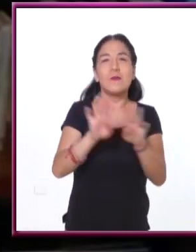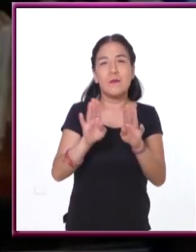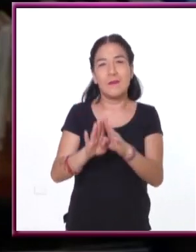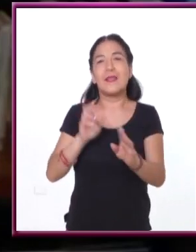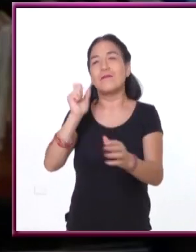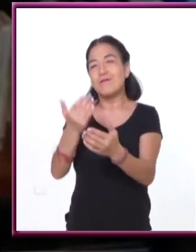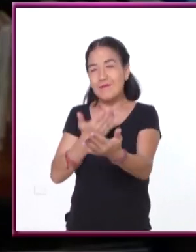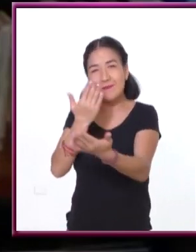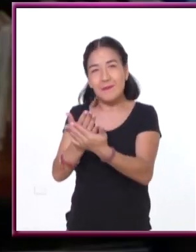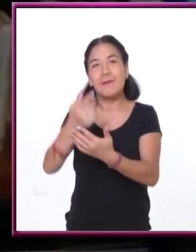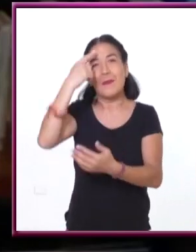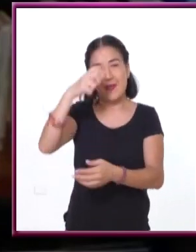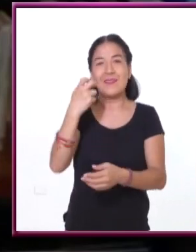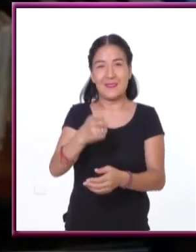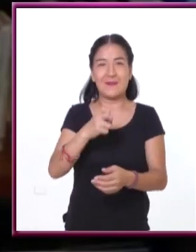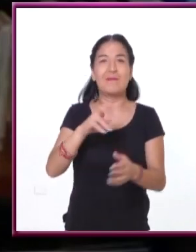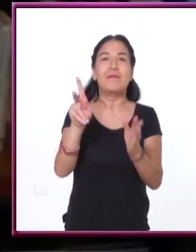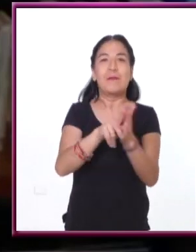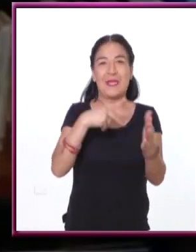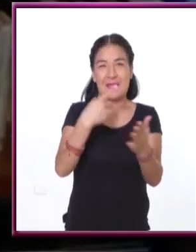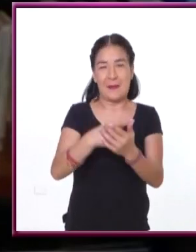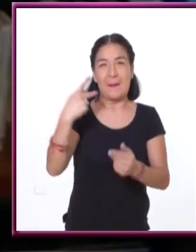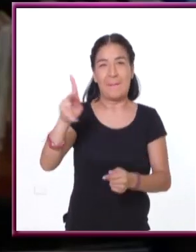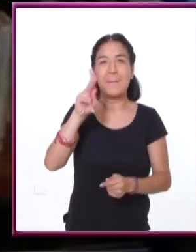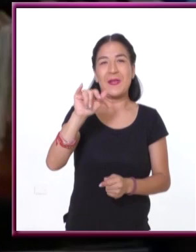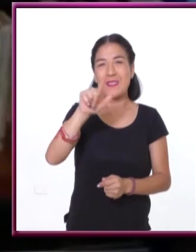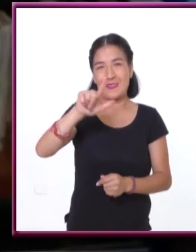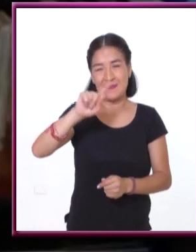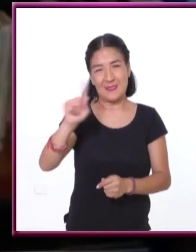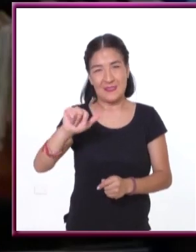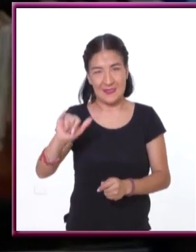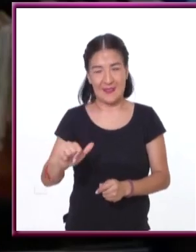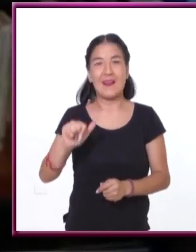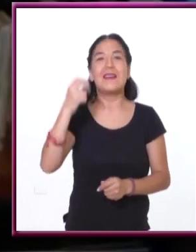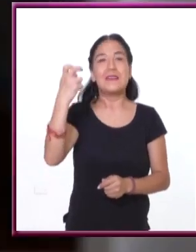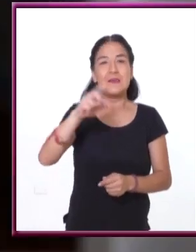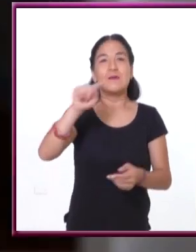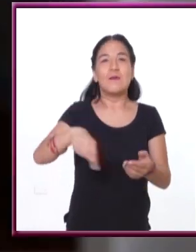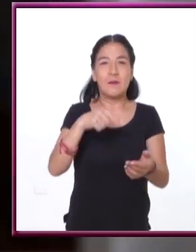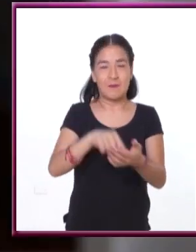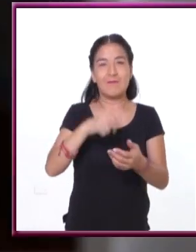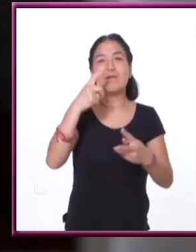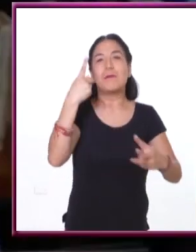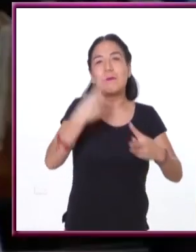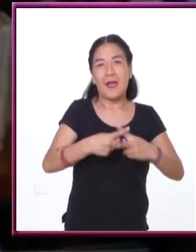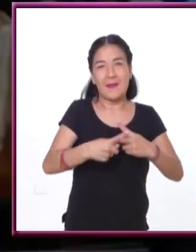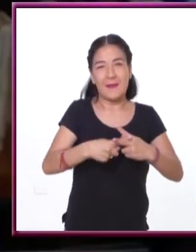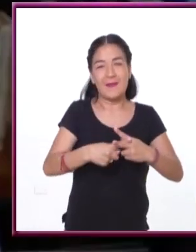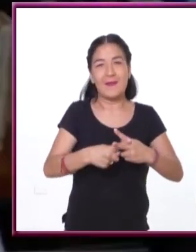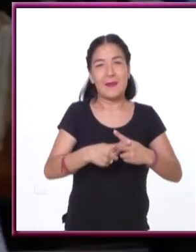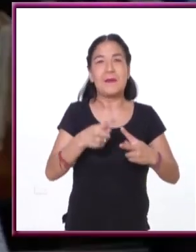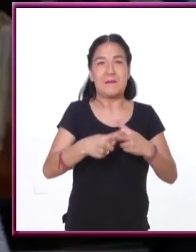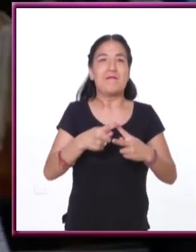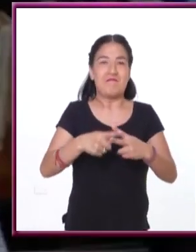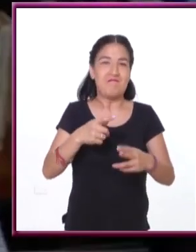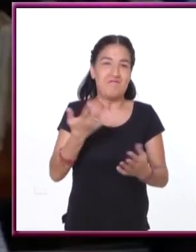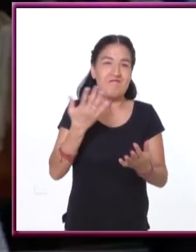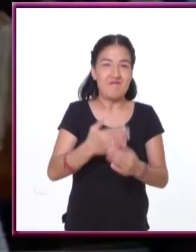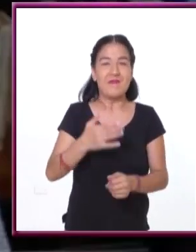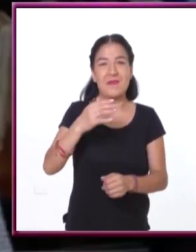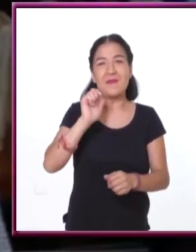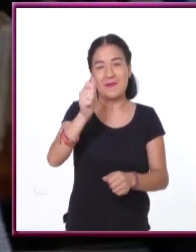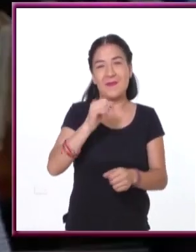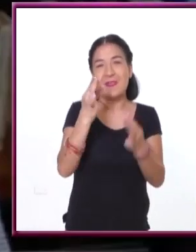una plaza en Pisa, que está muy cerca de Florencia, como un matemático